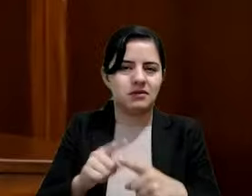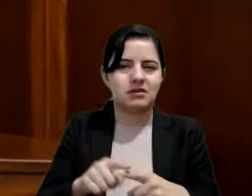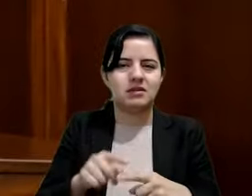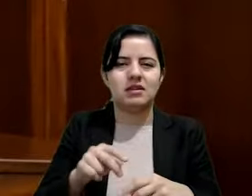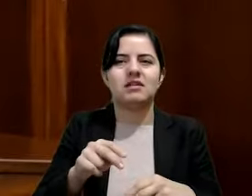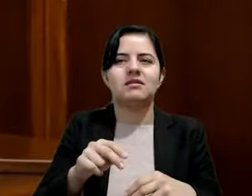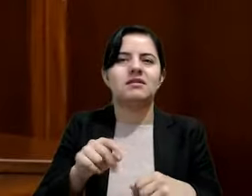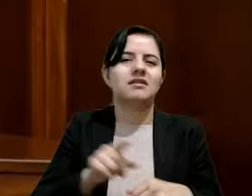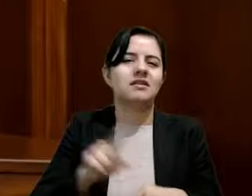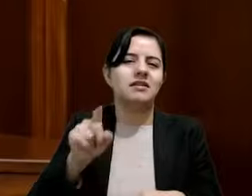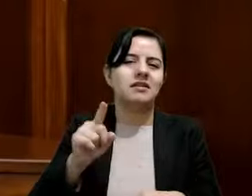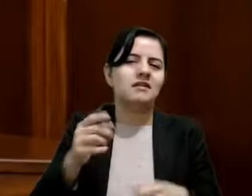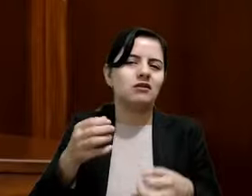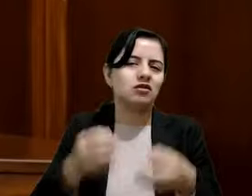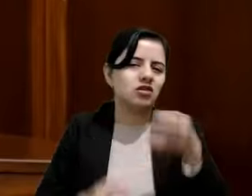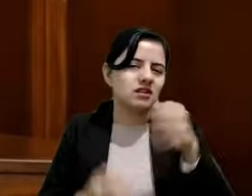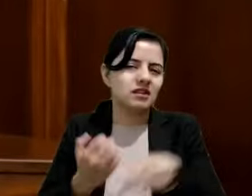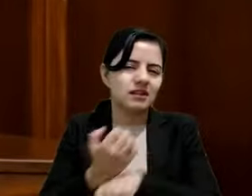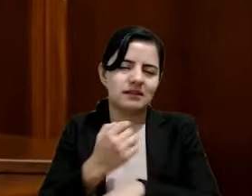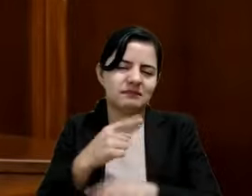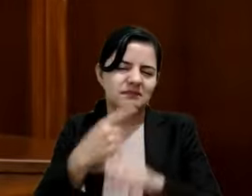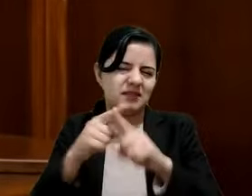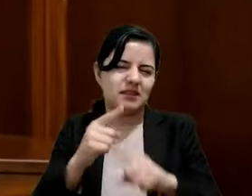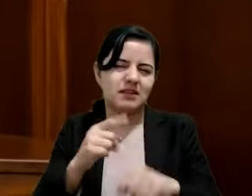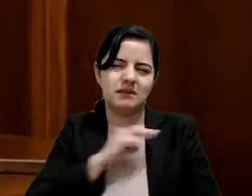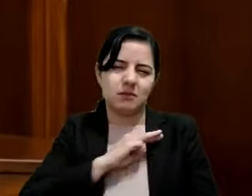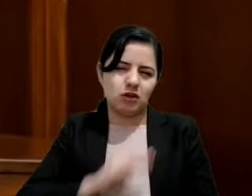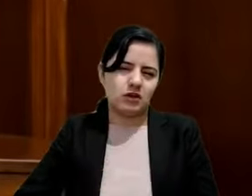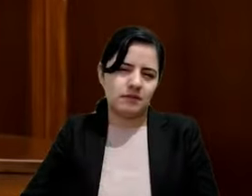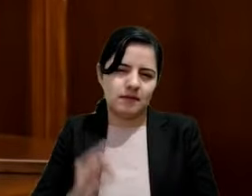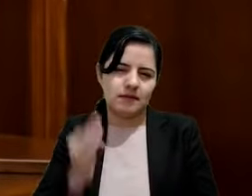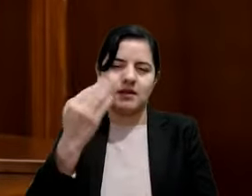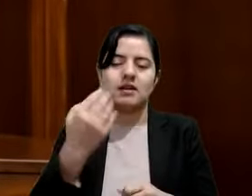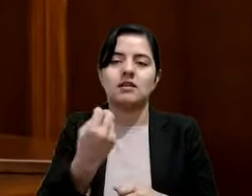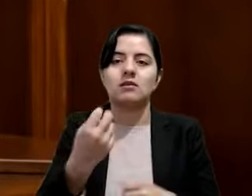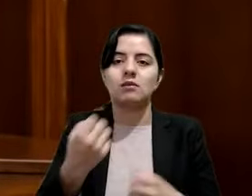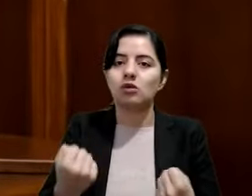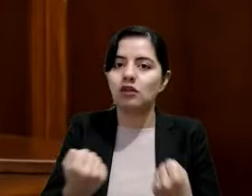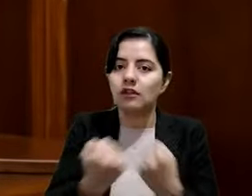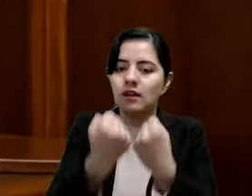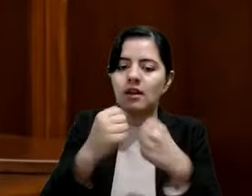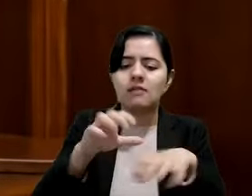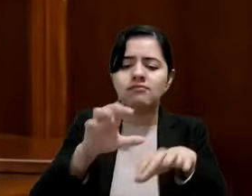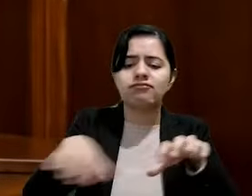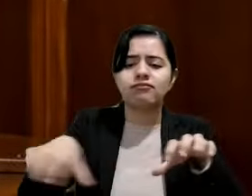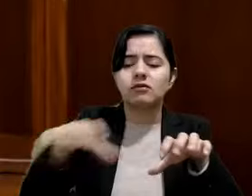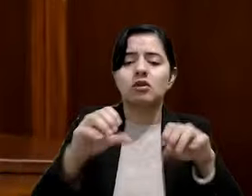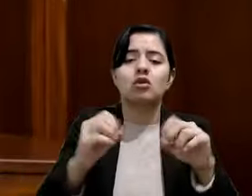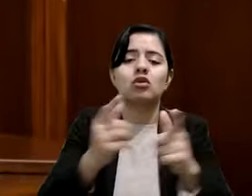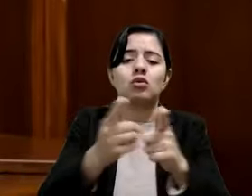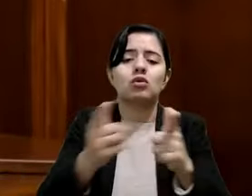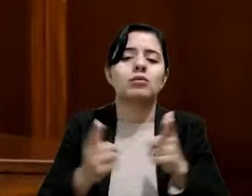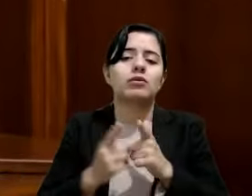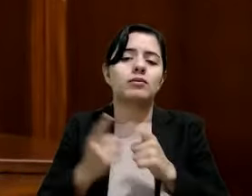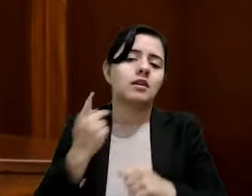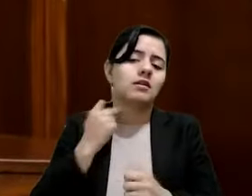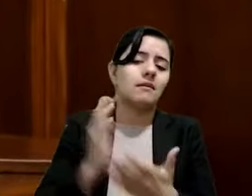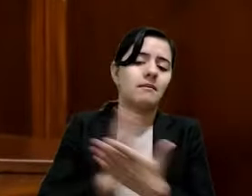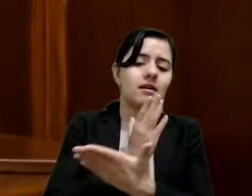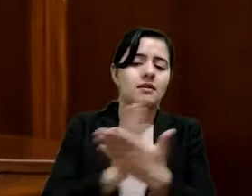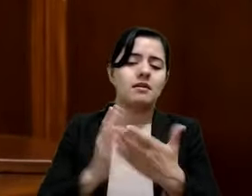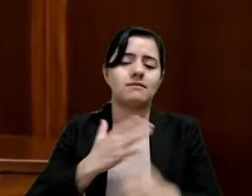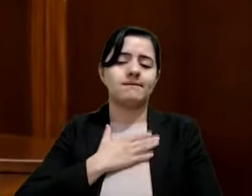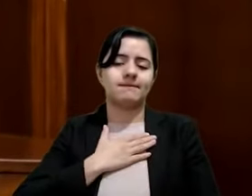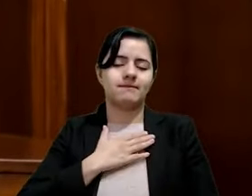líneas y donde en este no hay ni fronteras ni colores ni distinciones de grupos ni mucho